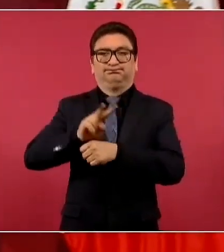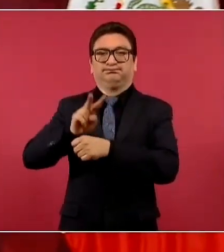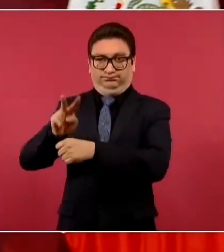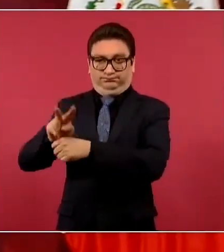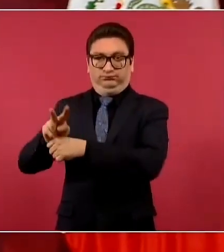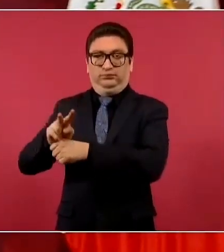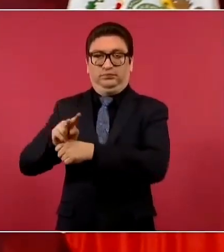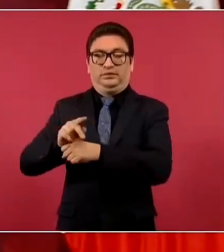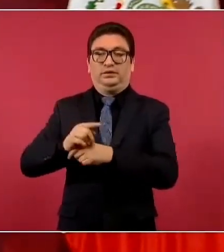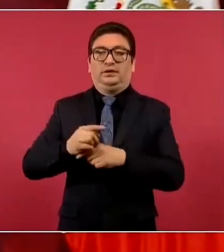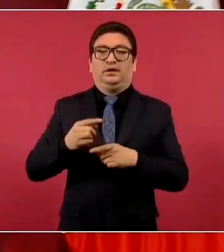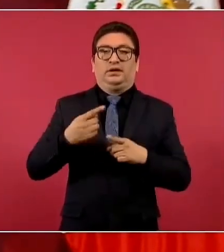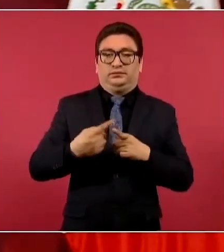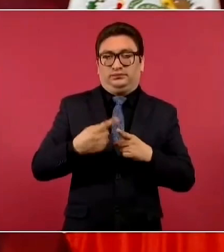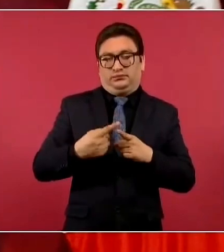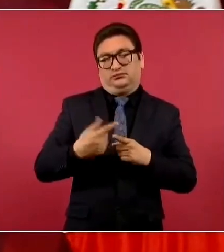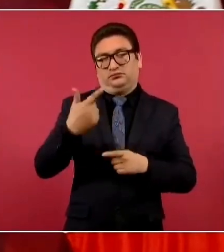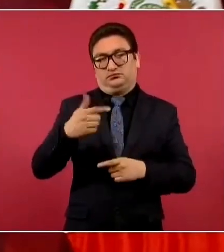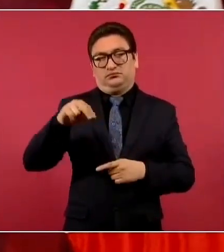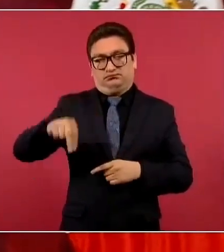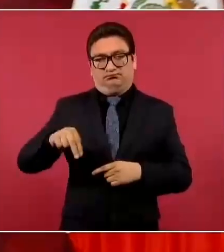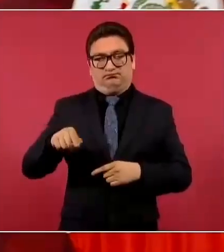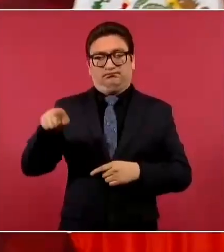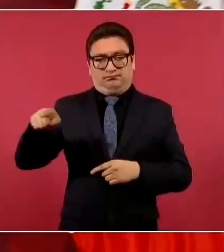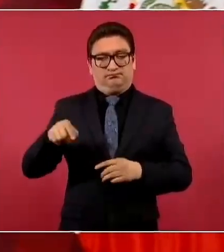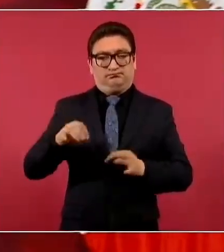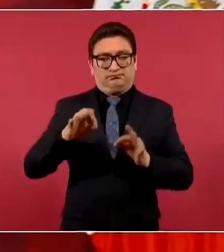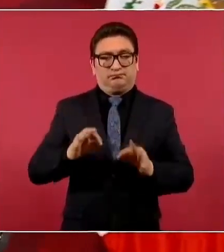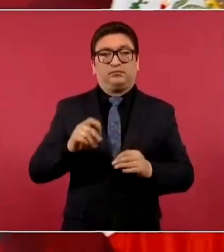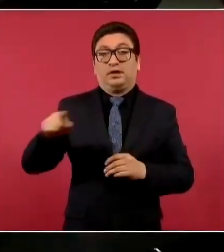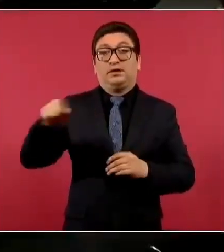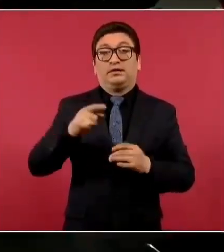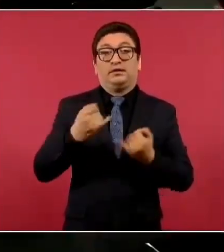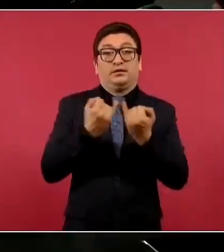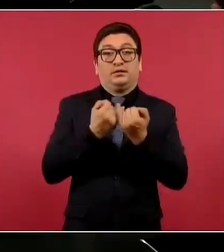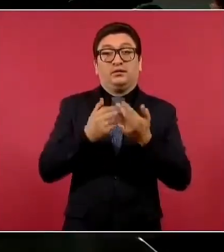de la Guardia Nacional, incluso en los trenes,